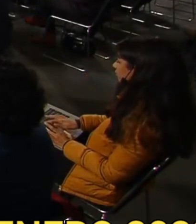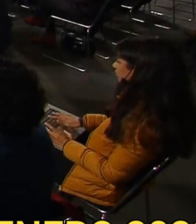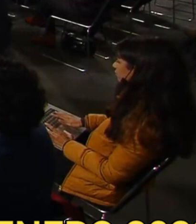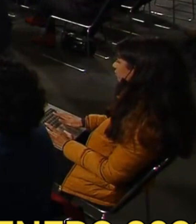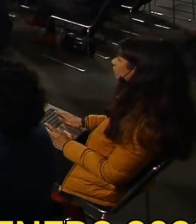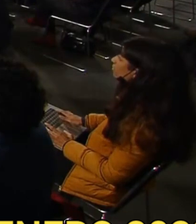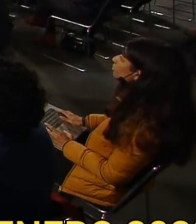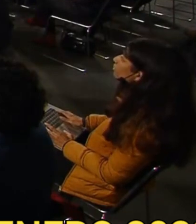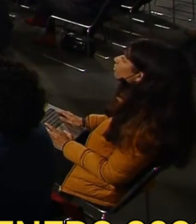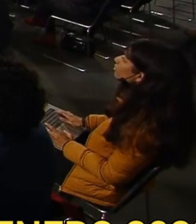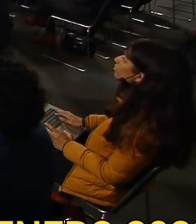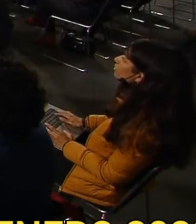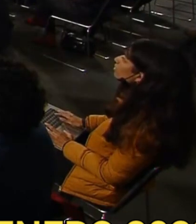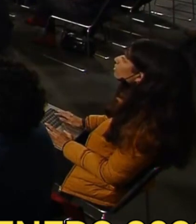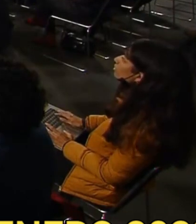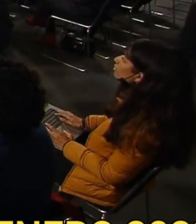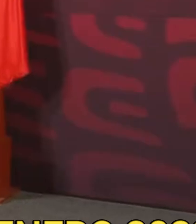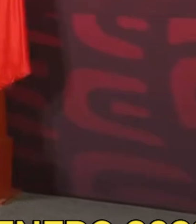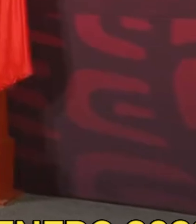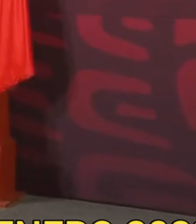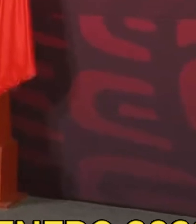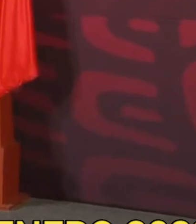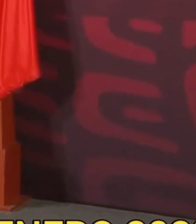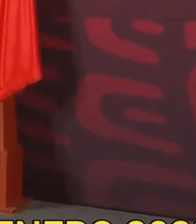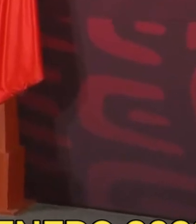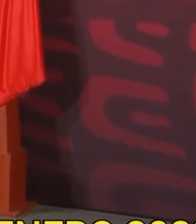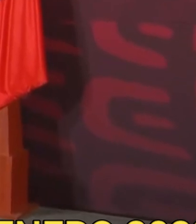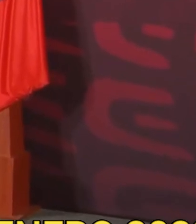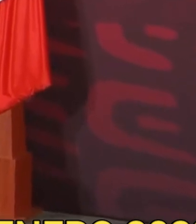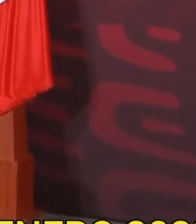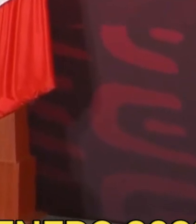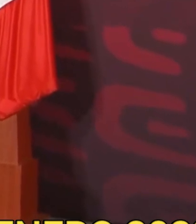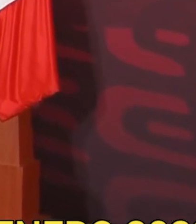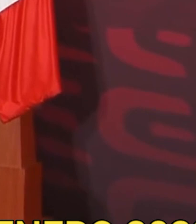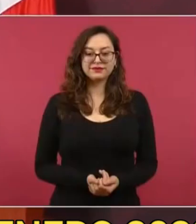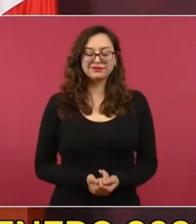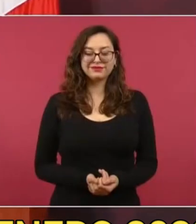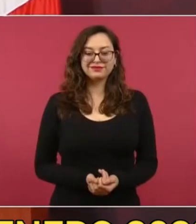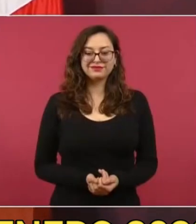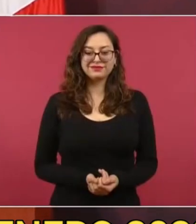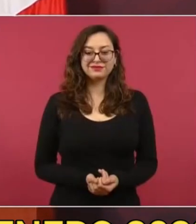vamos a dedicar la mañanera a contestar todas las preguntas.